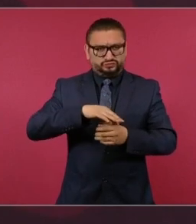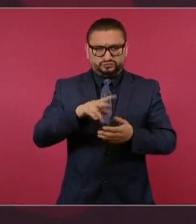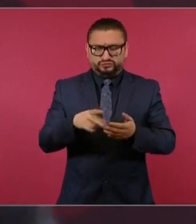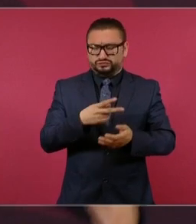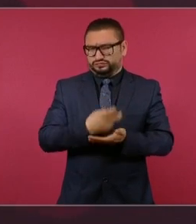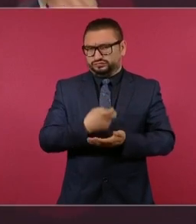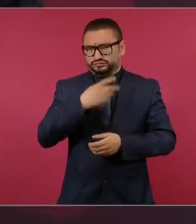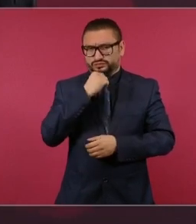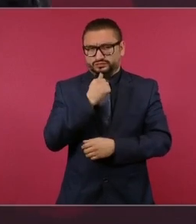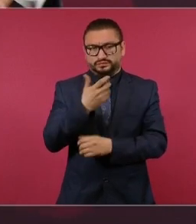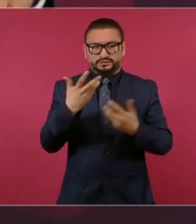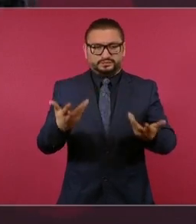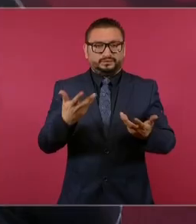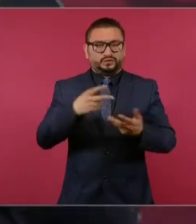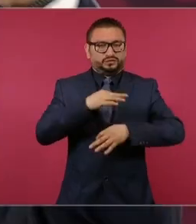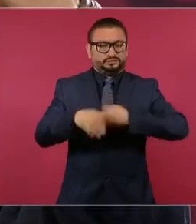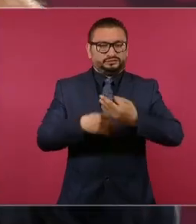Todo esto que